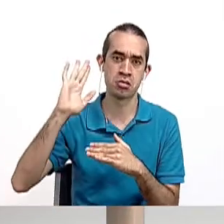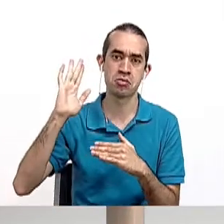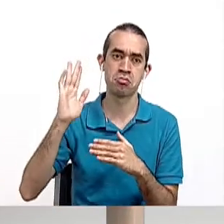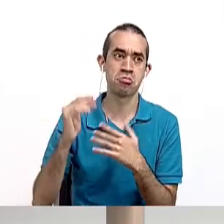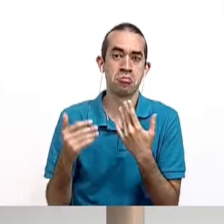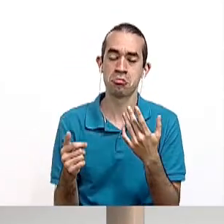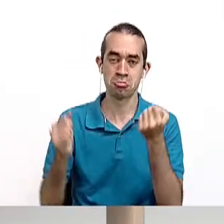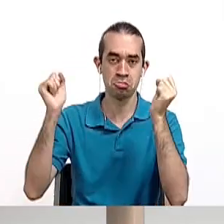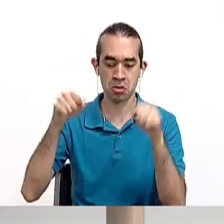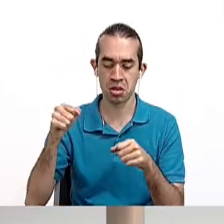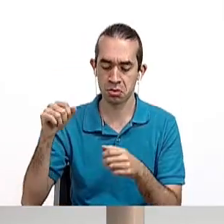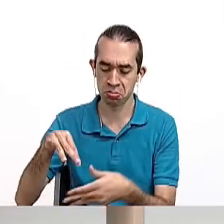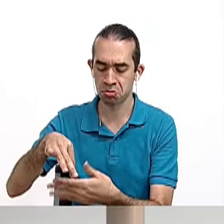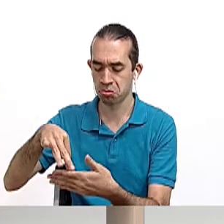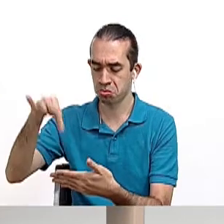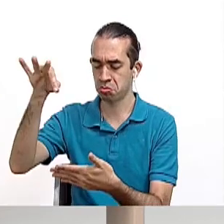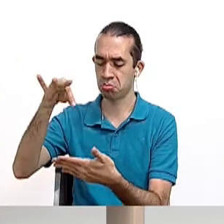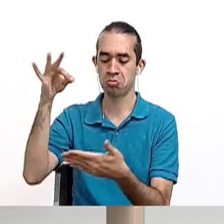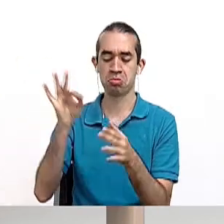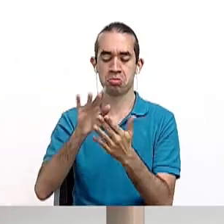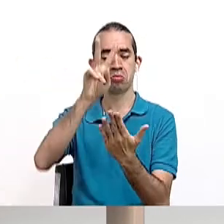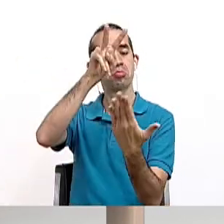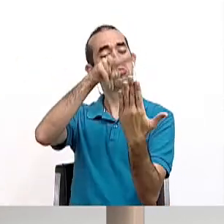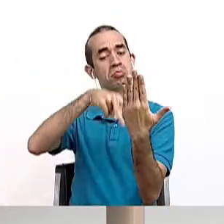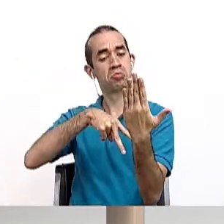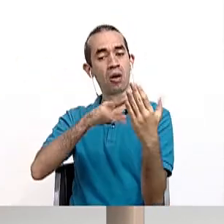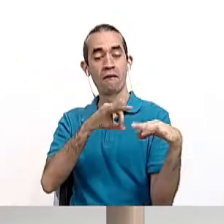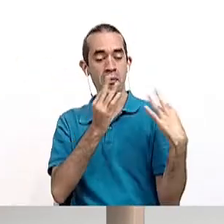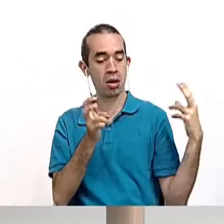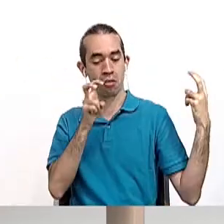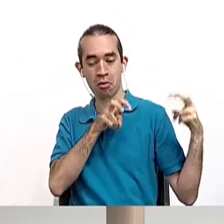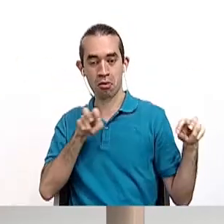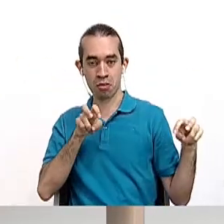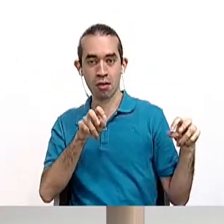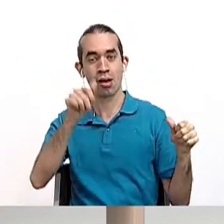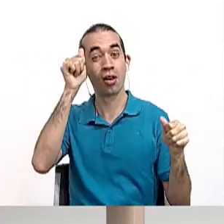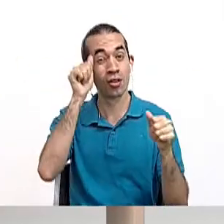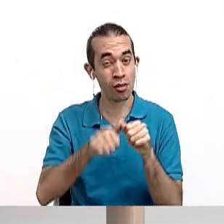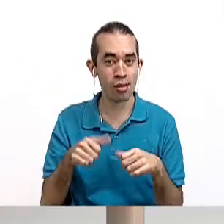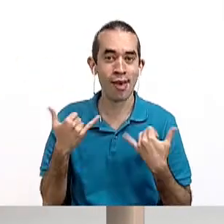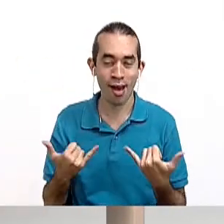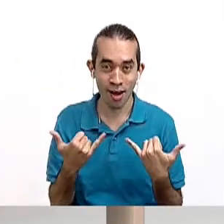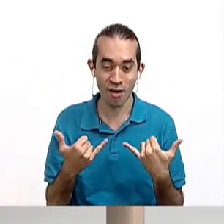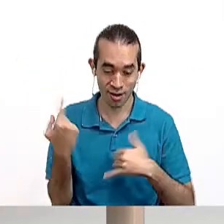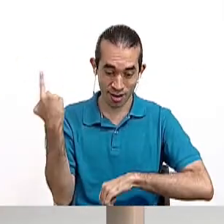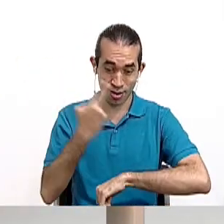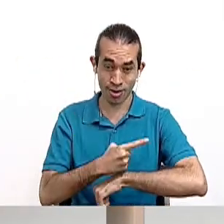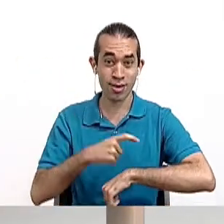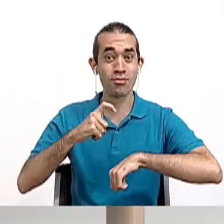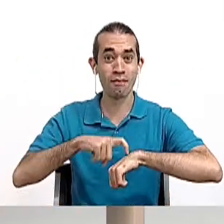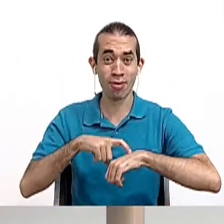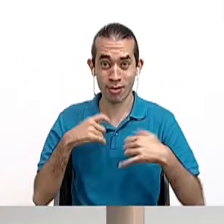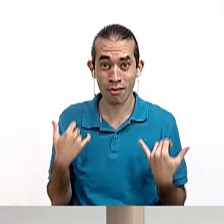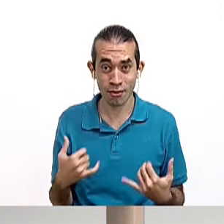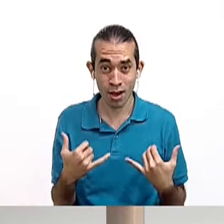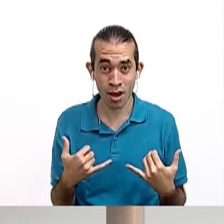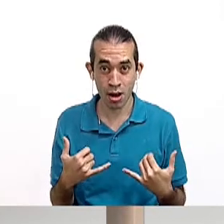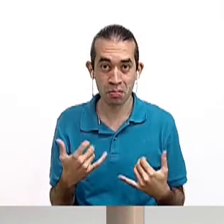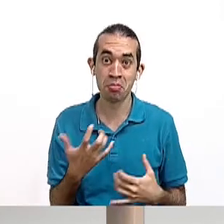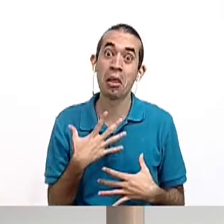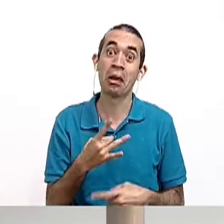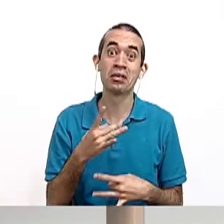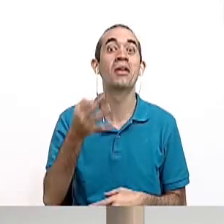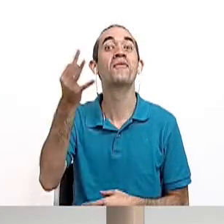inclusive, leerlas con la familia y recordar todo lo que vivieron en estos días? Sería interesante, ¿no les parece?